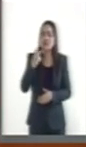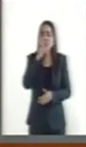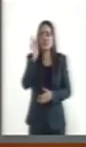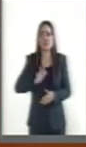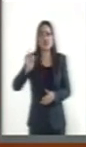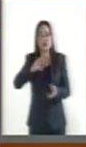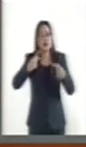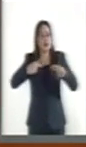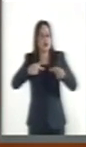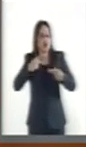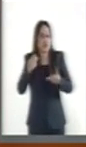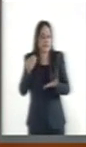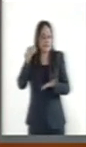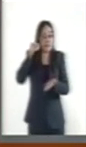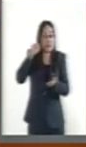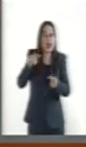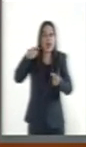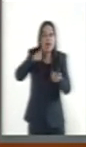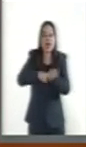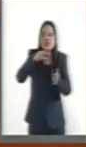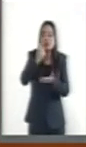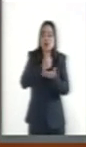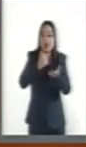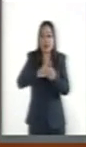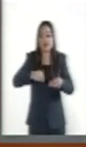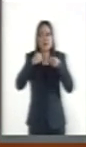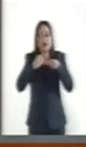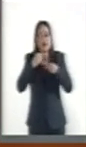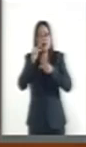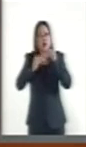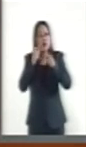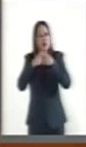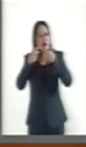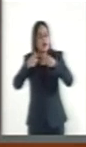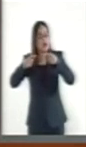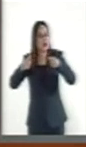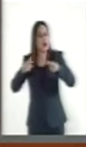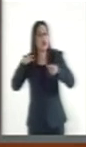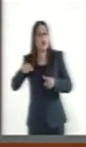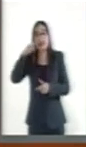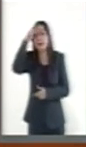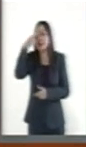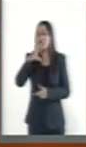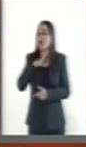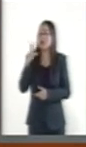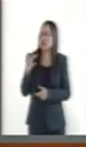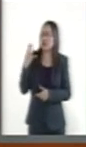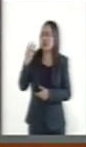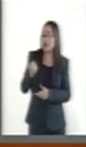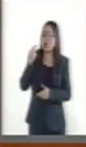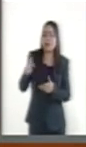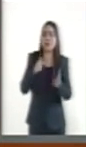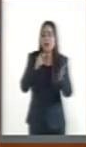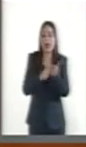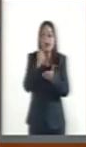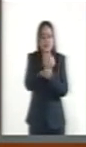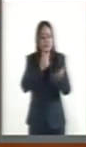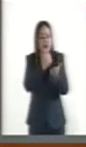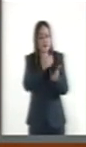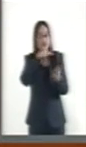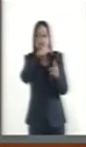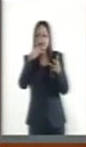la cifra crece. Además, México cuenta con 59 zonas